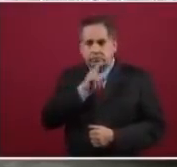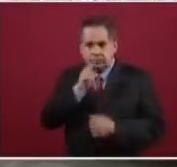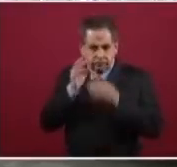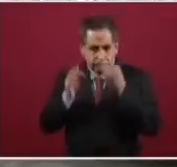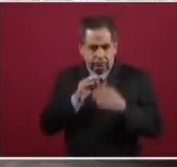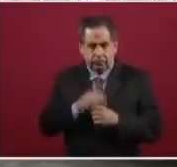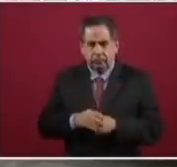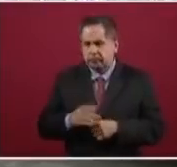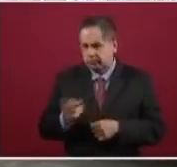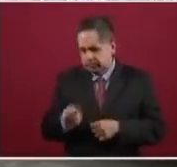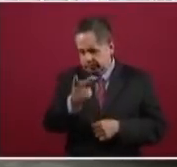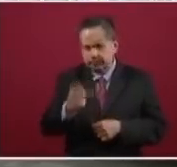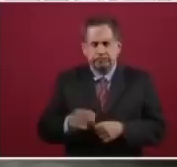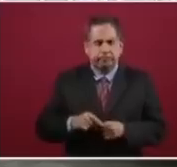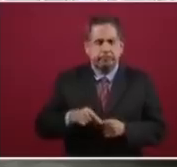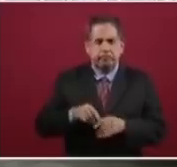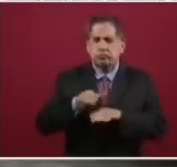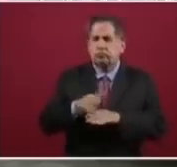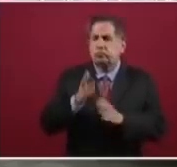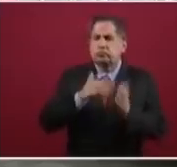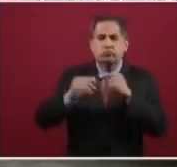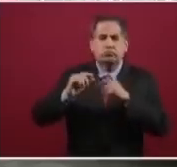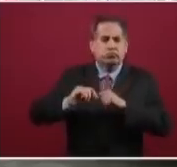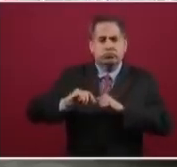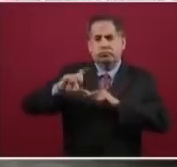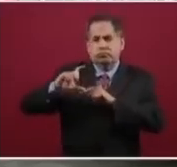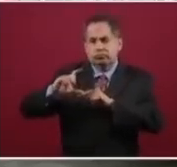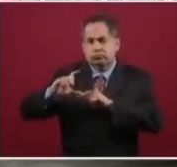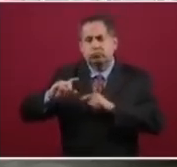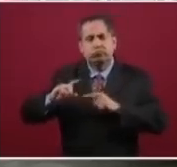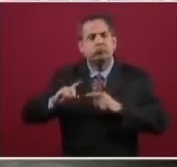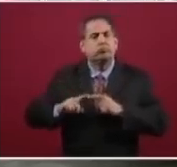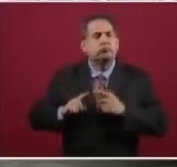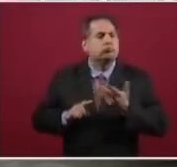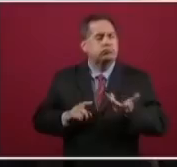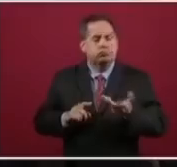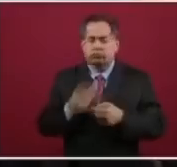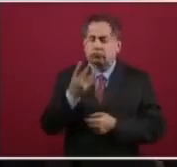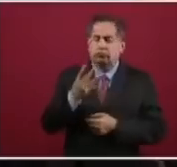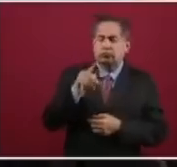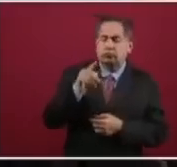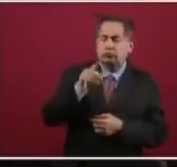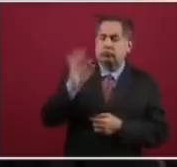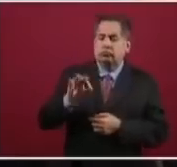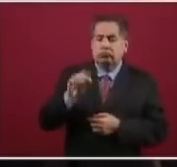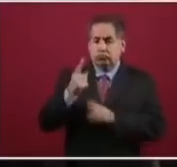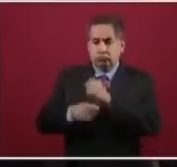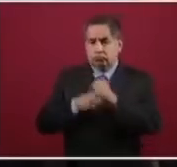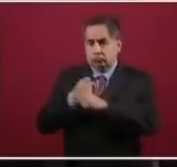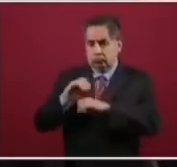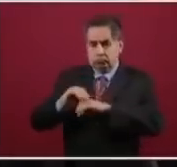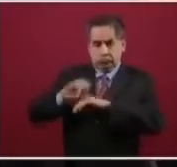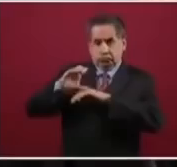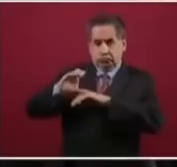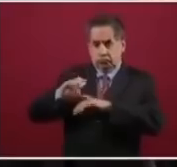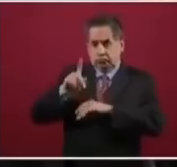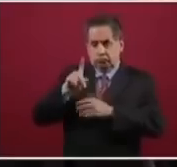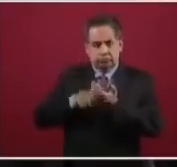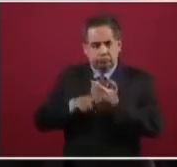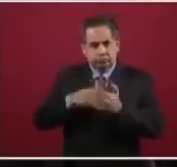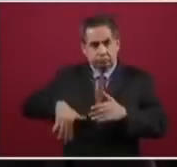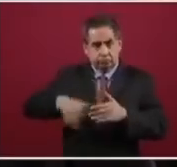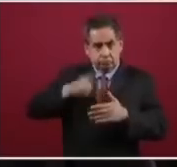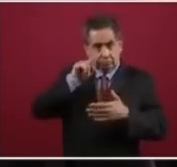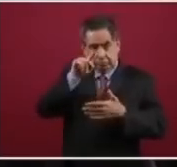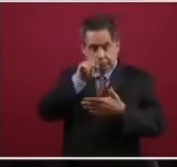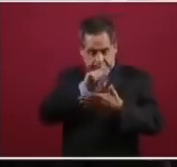sobre el crecimiento el plan de gracias al desarrollo habla de un crecimiento 4% anual pero según los criterios que